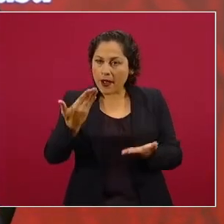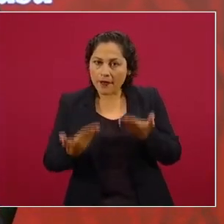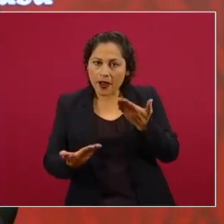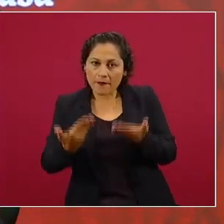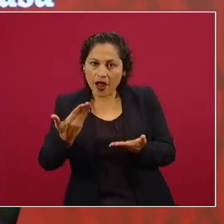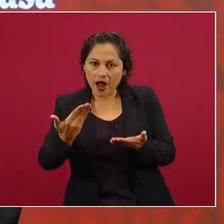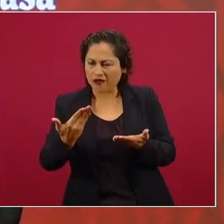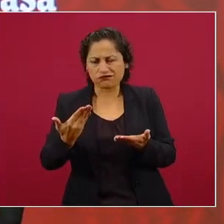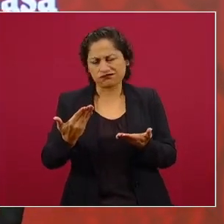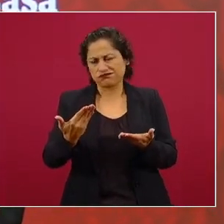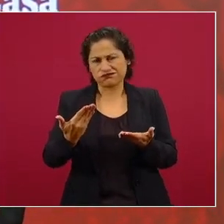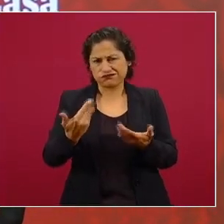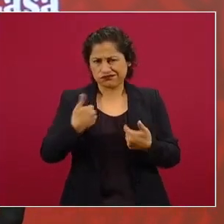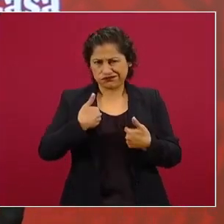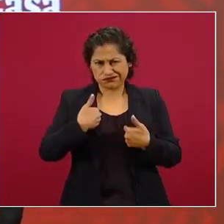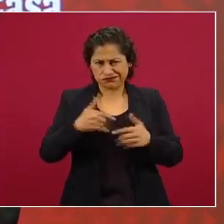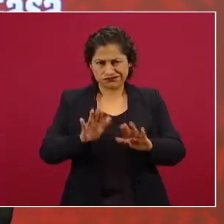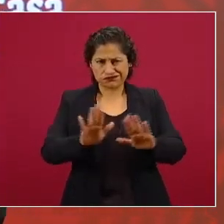pero es